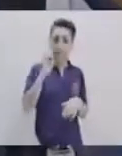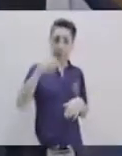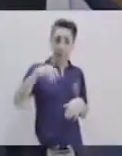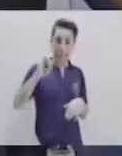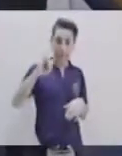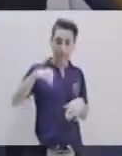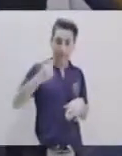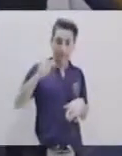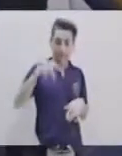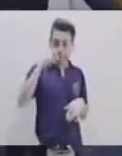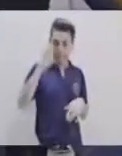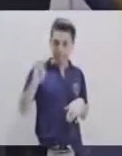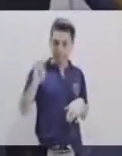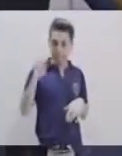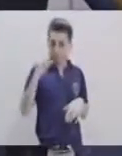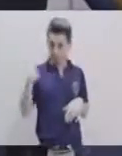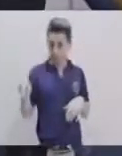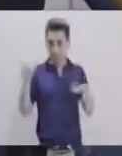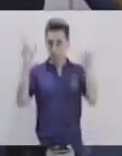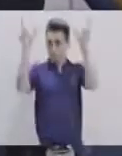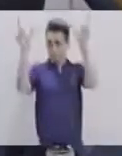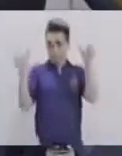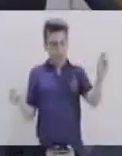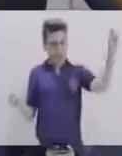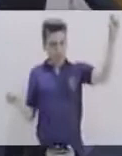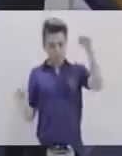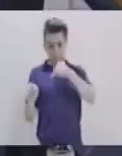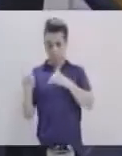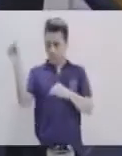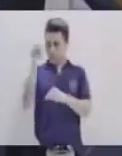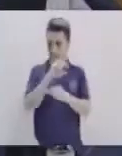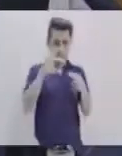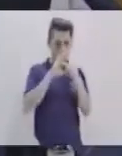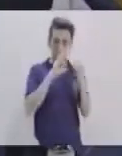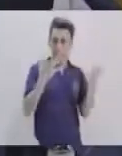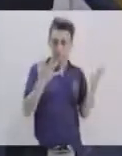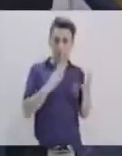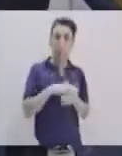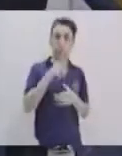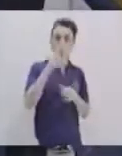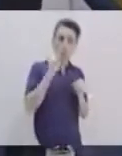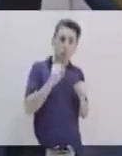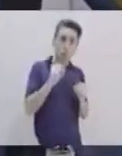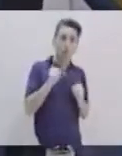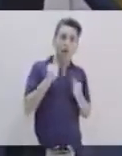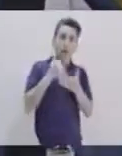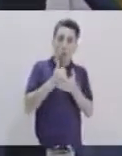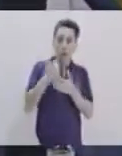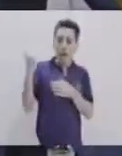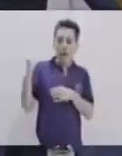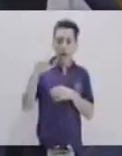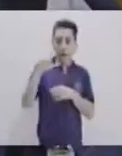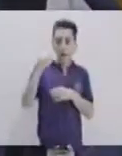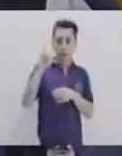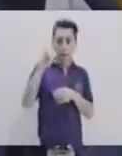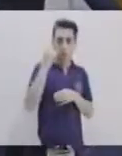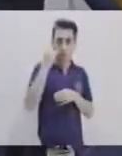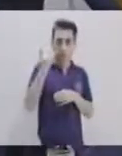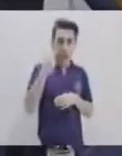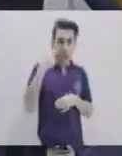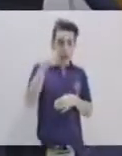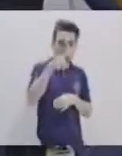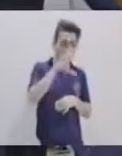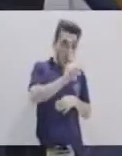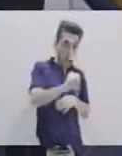5m. Ustedes también busquen para que puedan ayudar ahí a Claudia a ver si